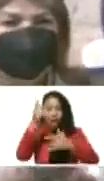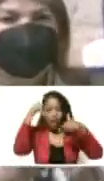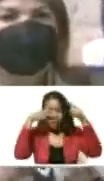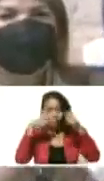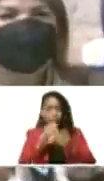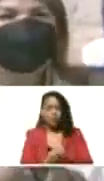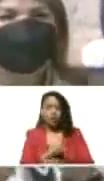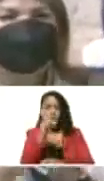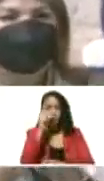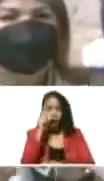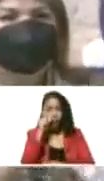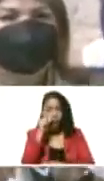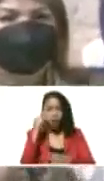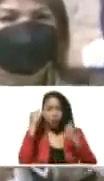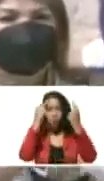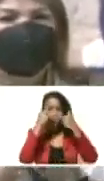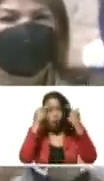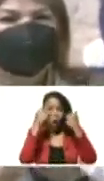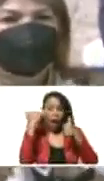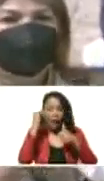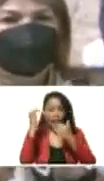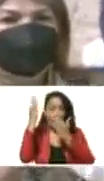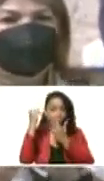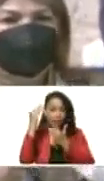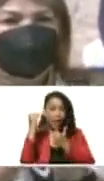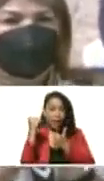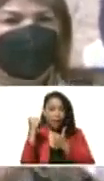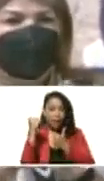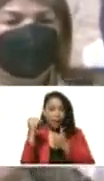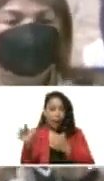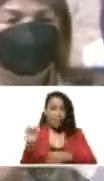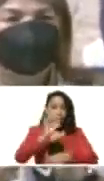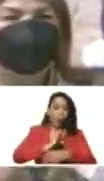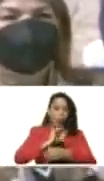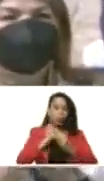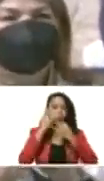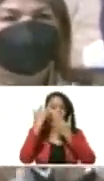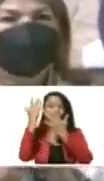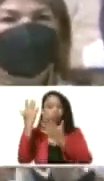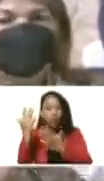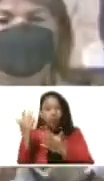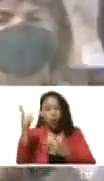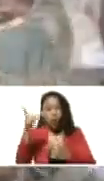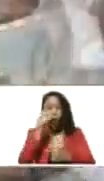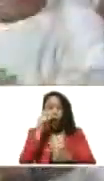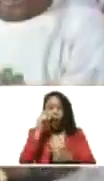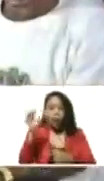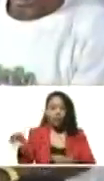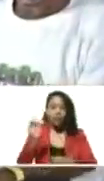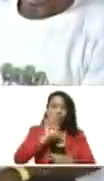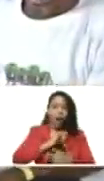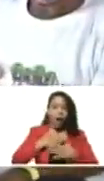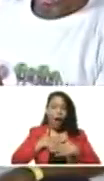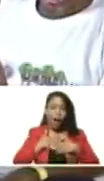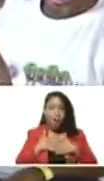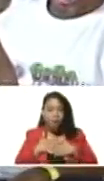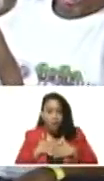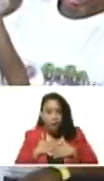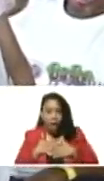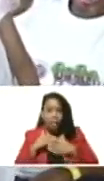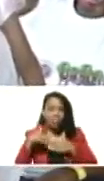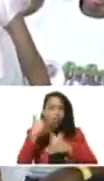un hombre que en sus ojos transmite la esperanza, un hombre que me transmite a mí, presidente, después de toda esa